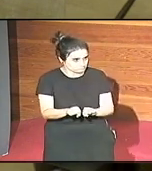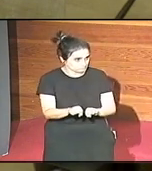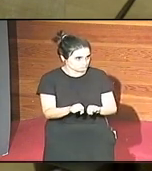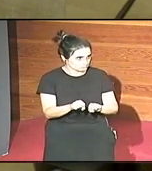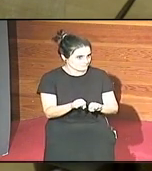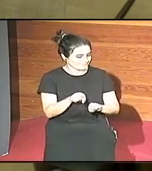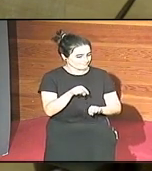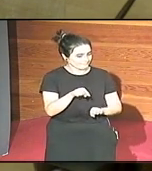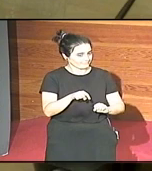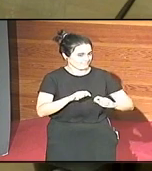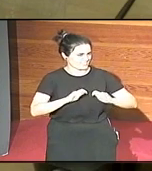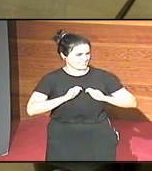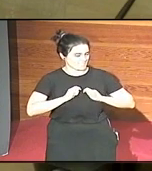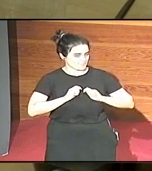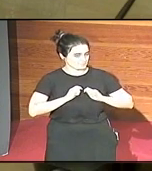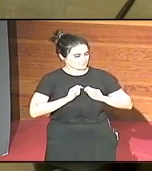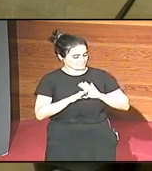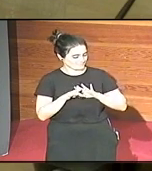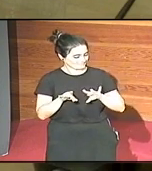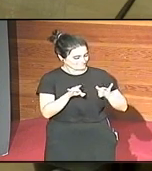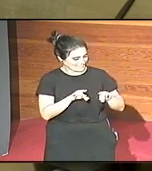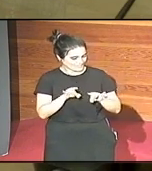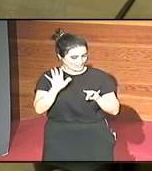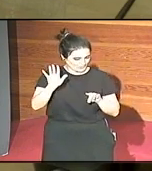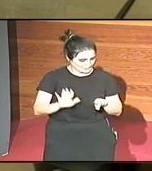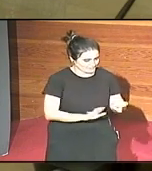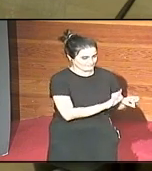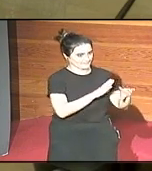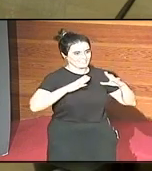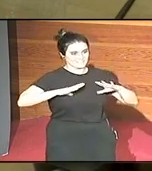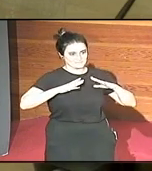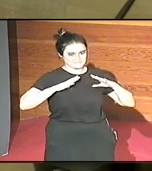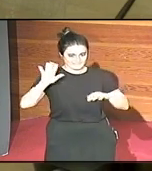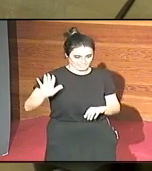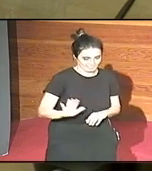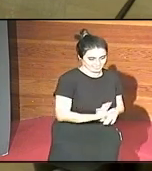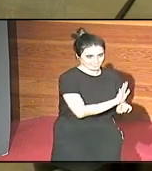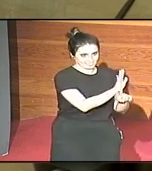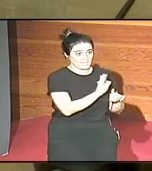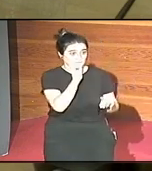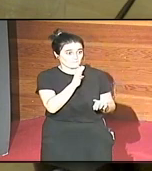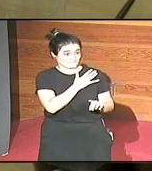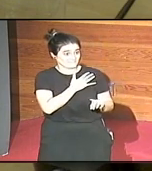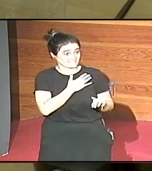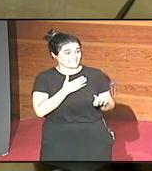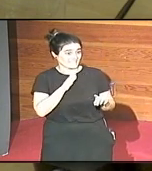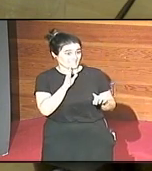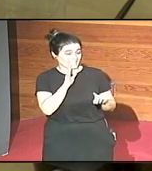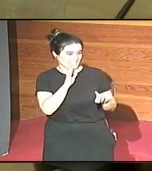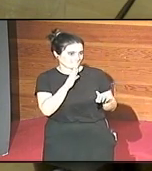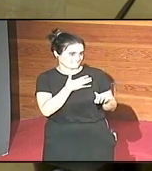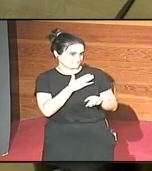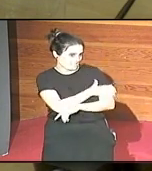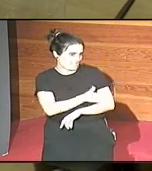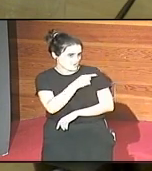que le permite continuidad territorial con Crimea, que esto era una de las grandes aspiraciones del Kremlin y